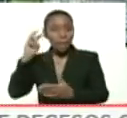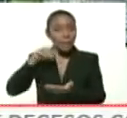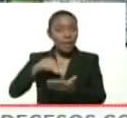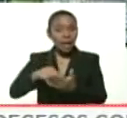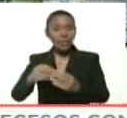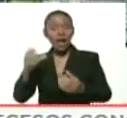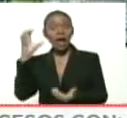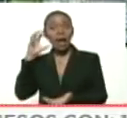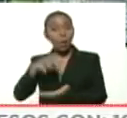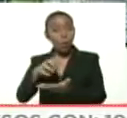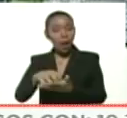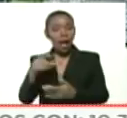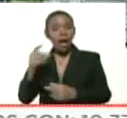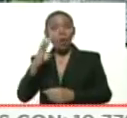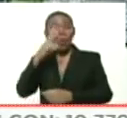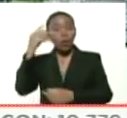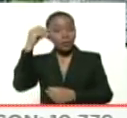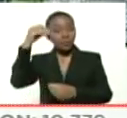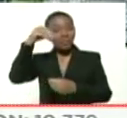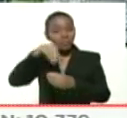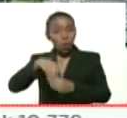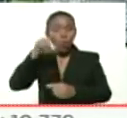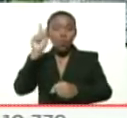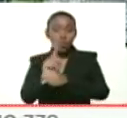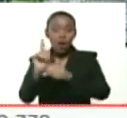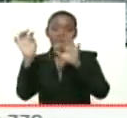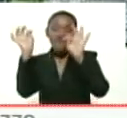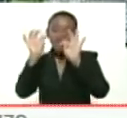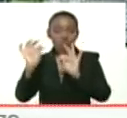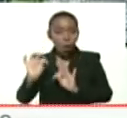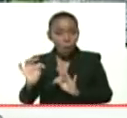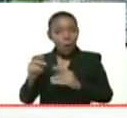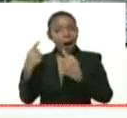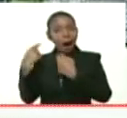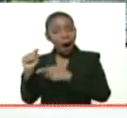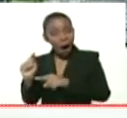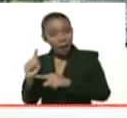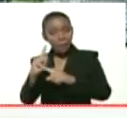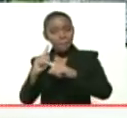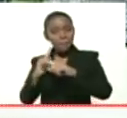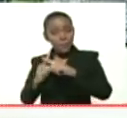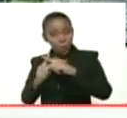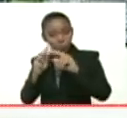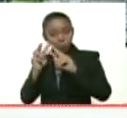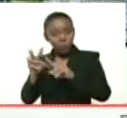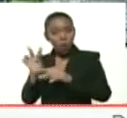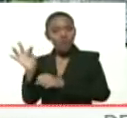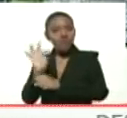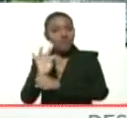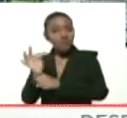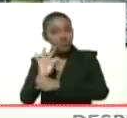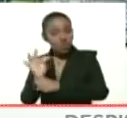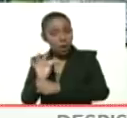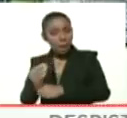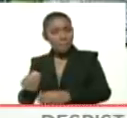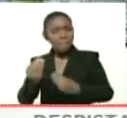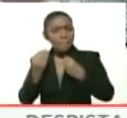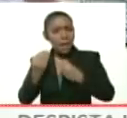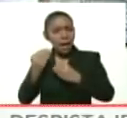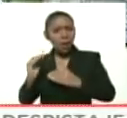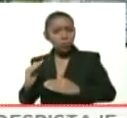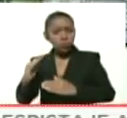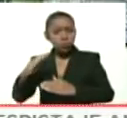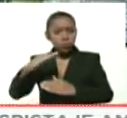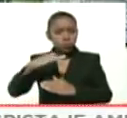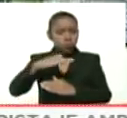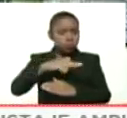La cuarentena es el único mecanismo que está determinado, funciona para aplanar la